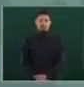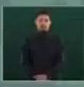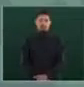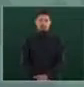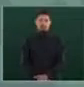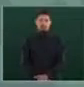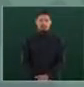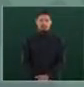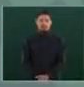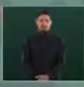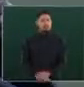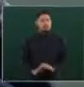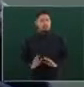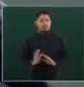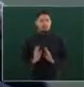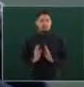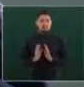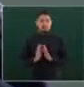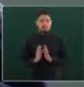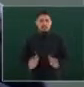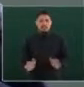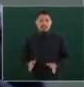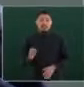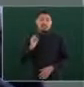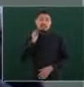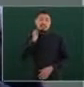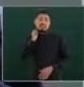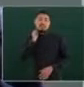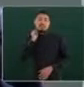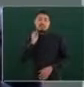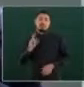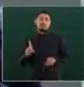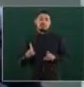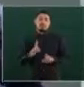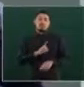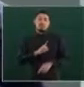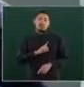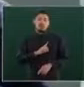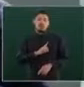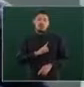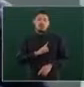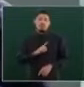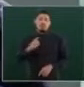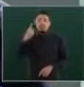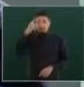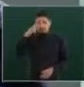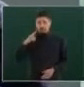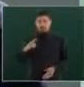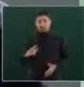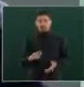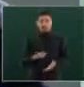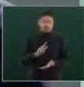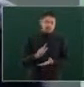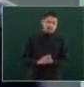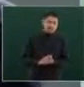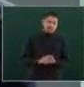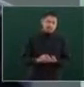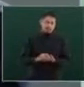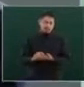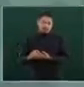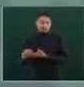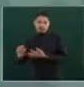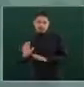potencia de género no nada más los que nos hacemos los mexicanos y los organismos de derechos humanos al interior de nuestro país